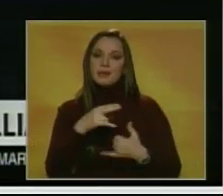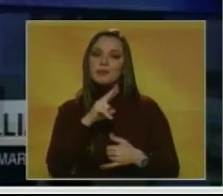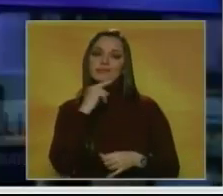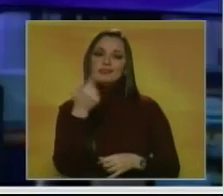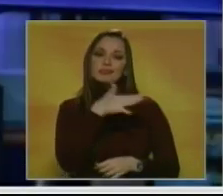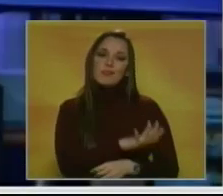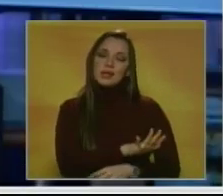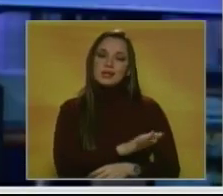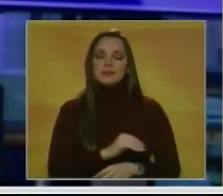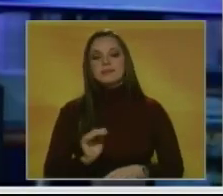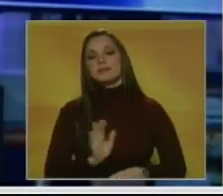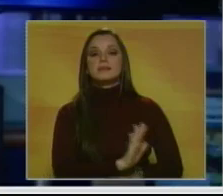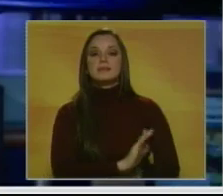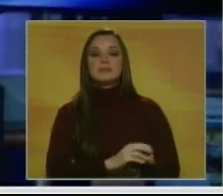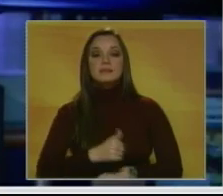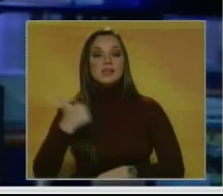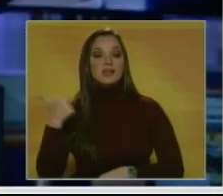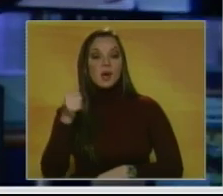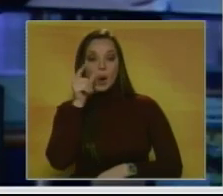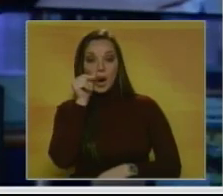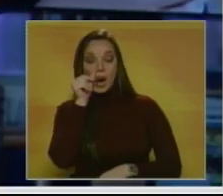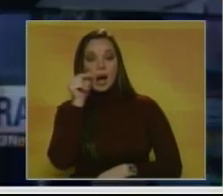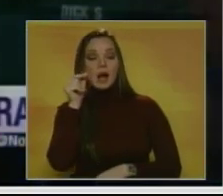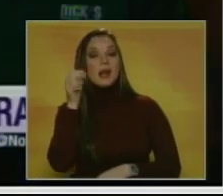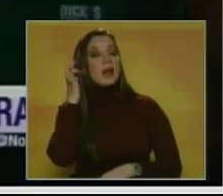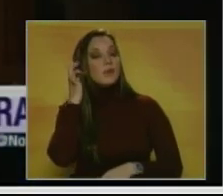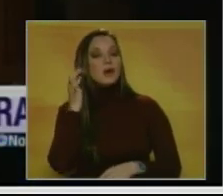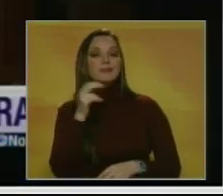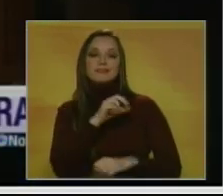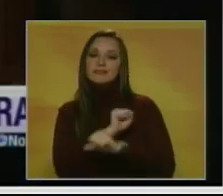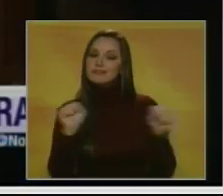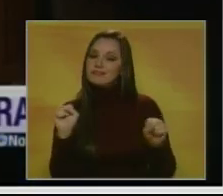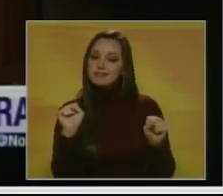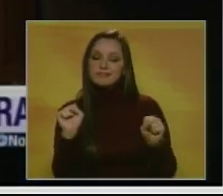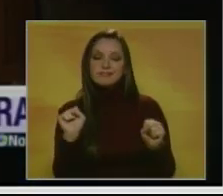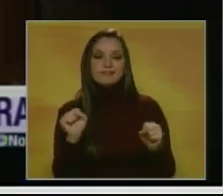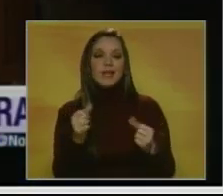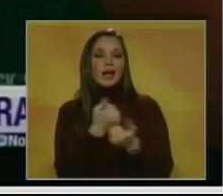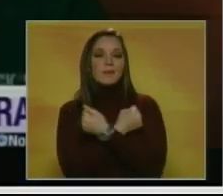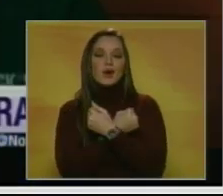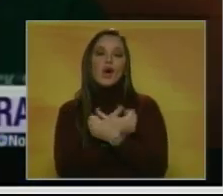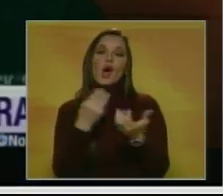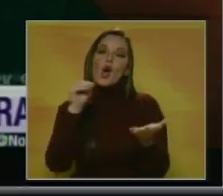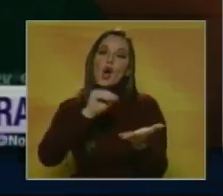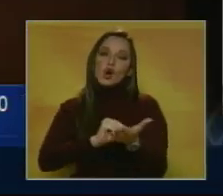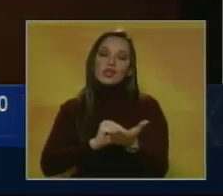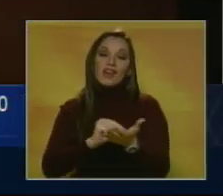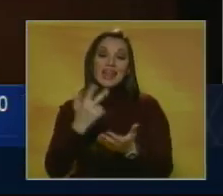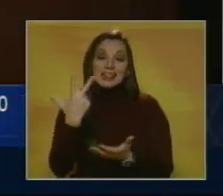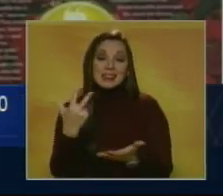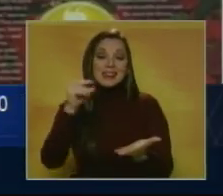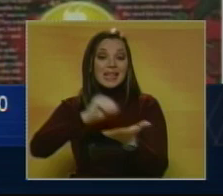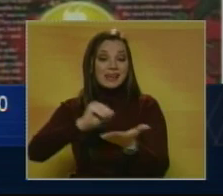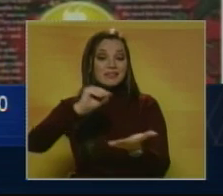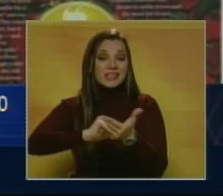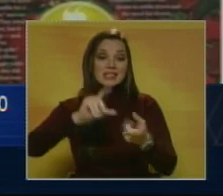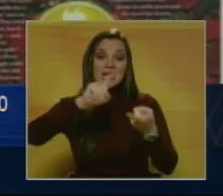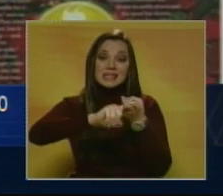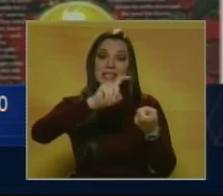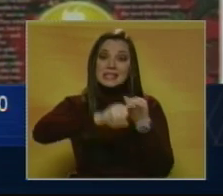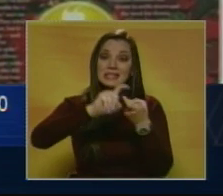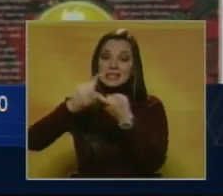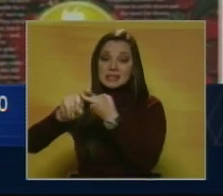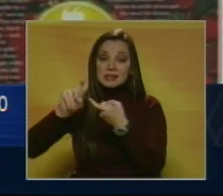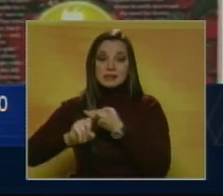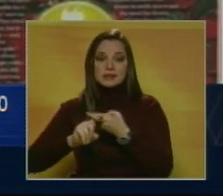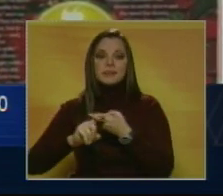muerte. Y Drew Barrymore vuelve a fracasar en el amor. La actriz de Hollywood se separa de su tercer esposo y pelea por la custodia